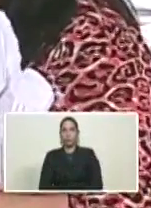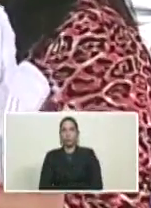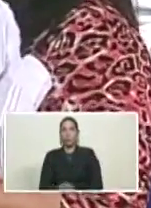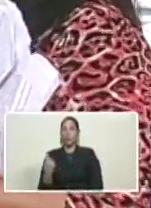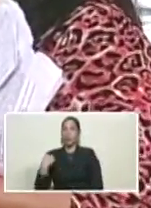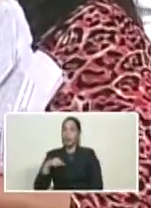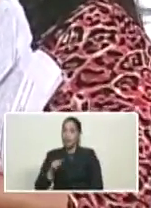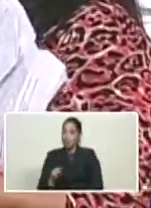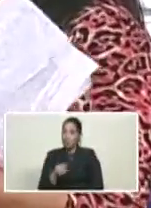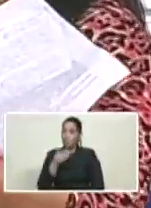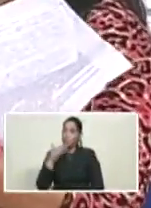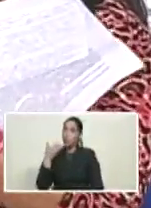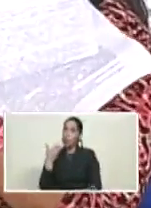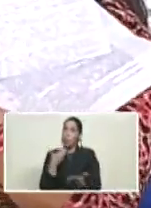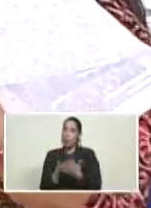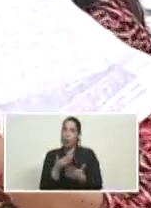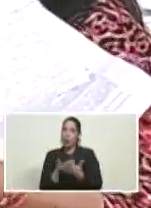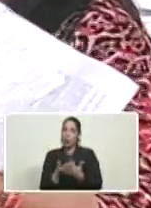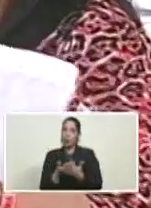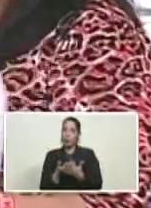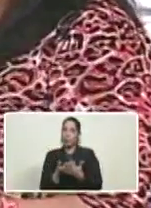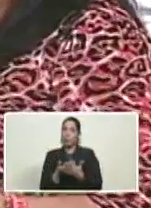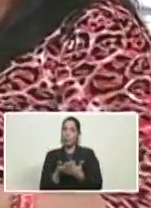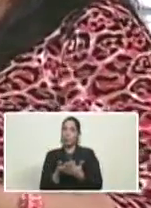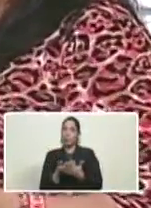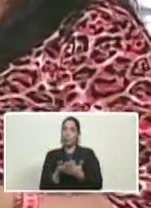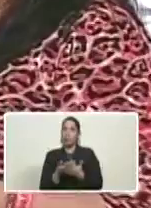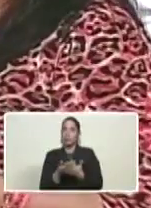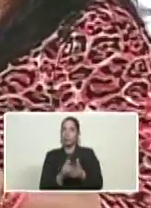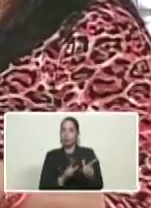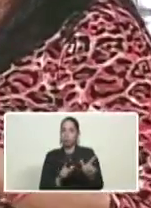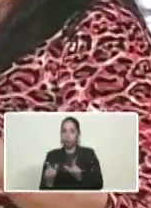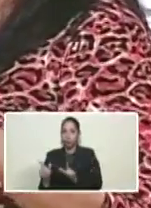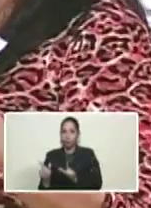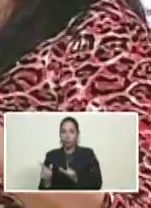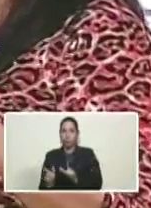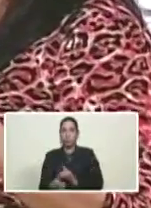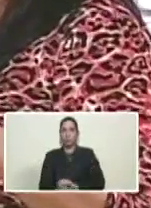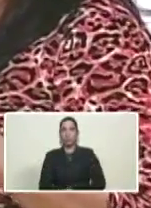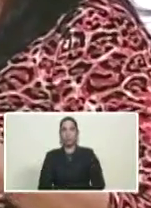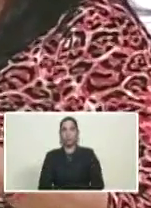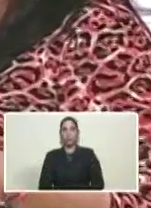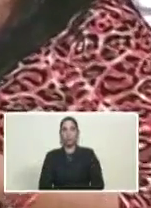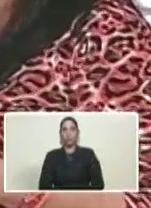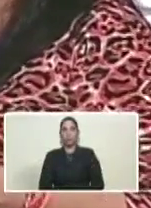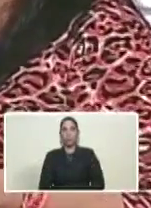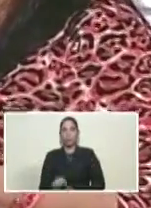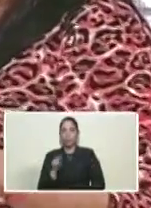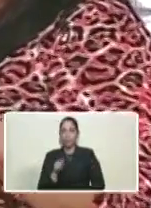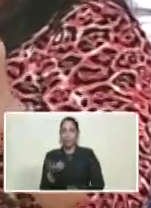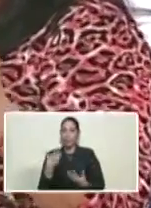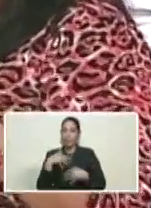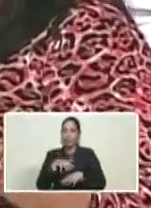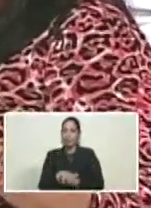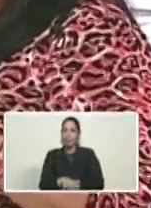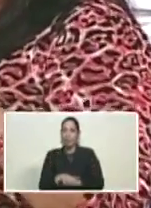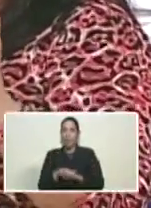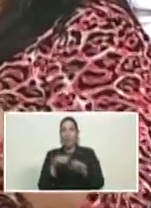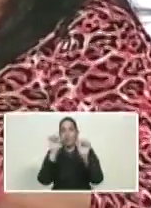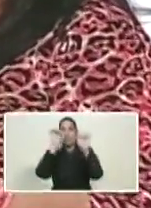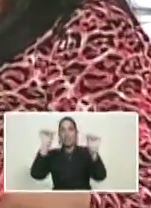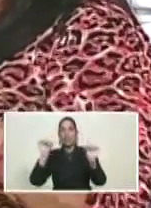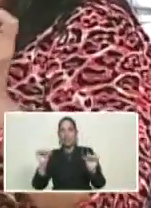la propuesta para completarla y en esta integralidad que se llame